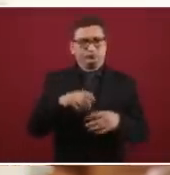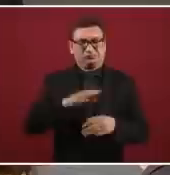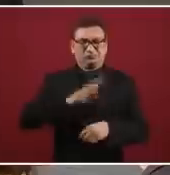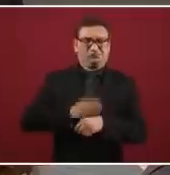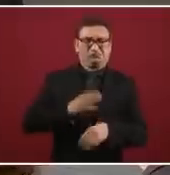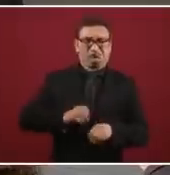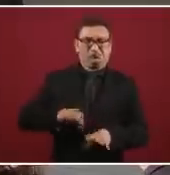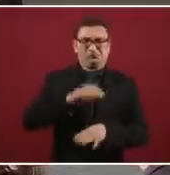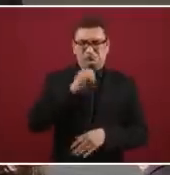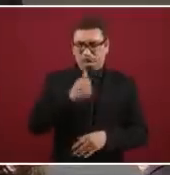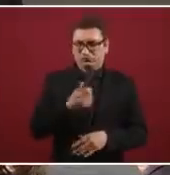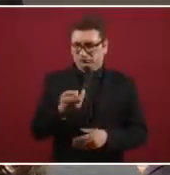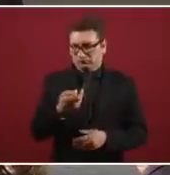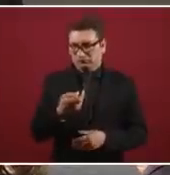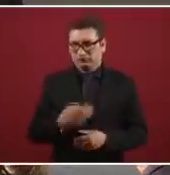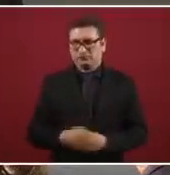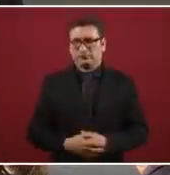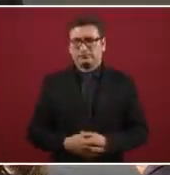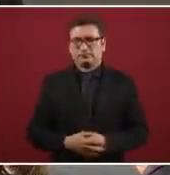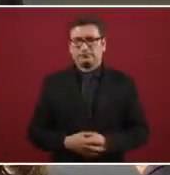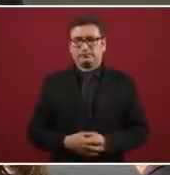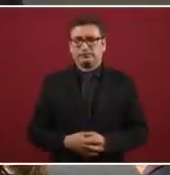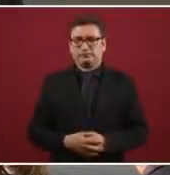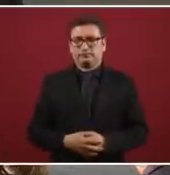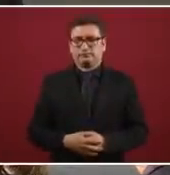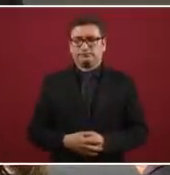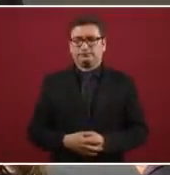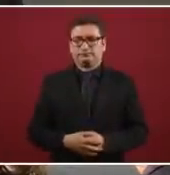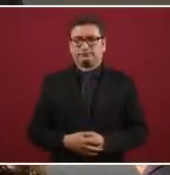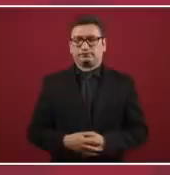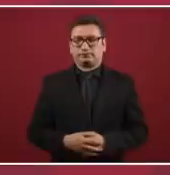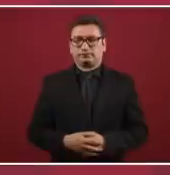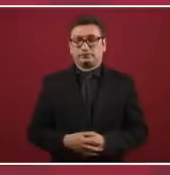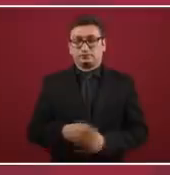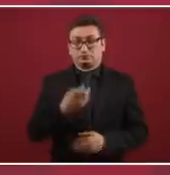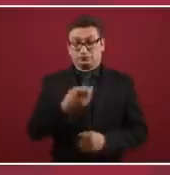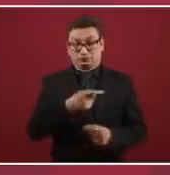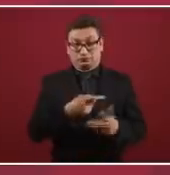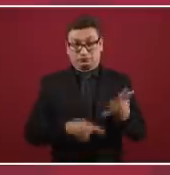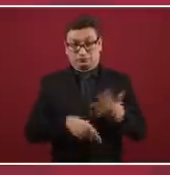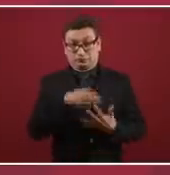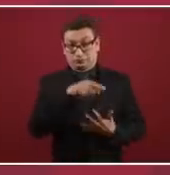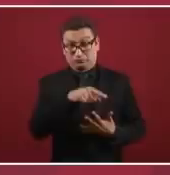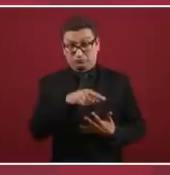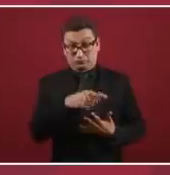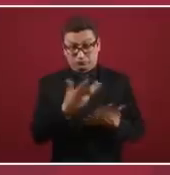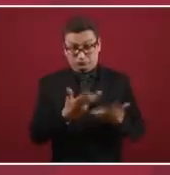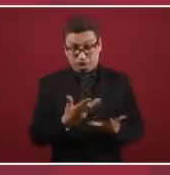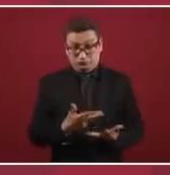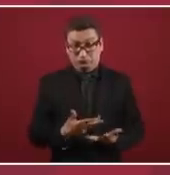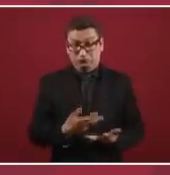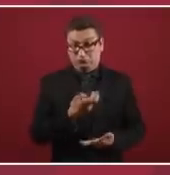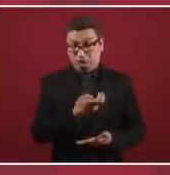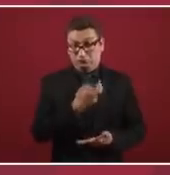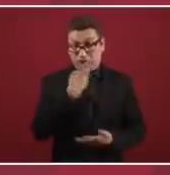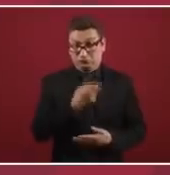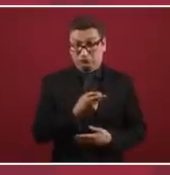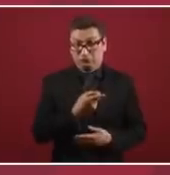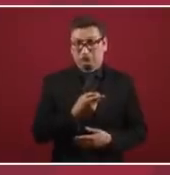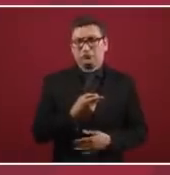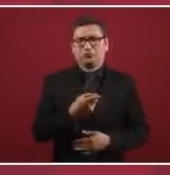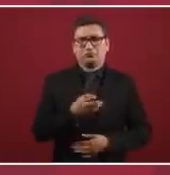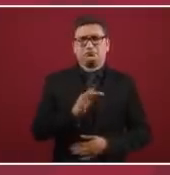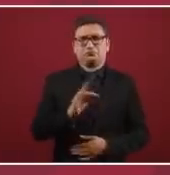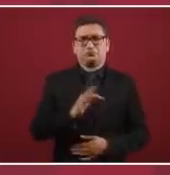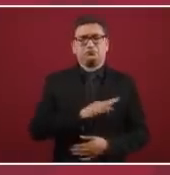hecho? Bueno, si es como tú lo planteas, pues sí